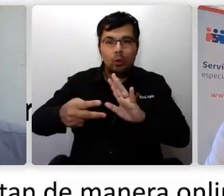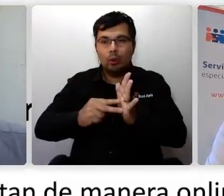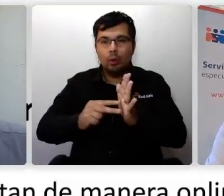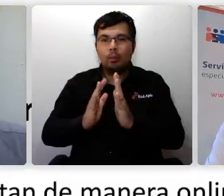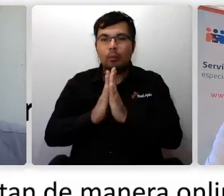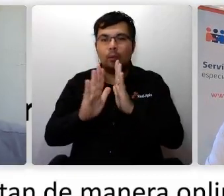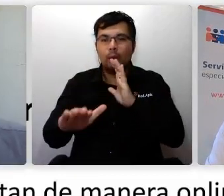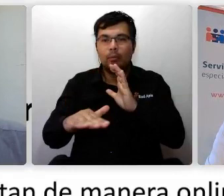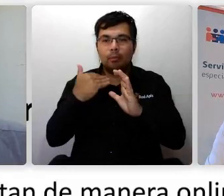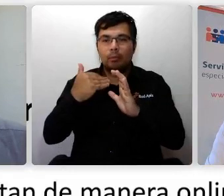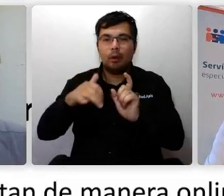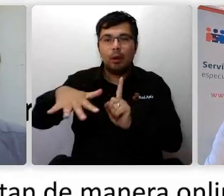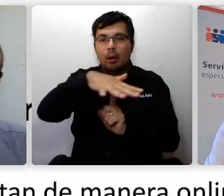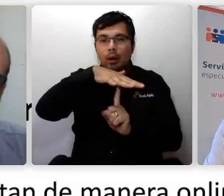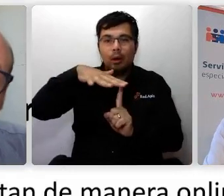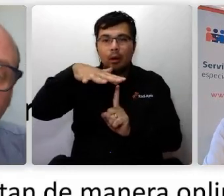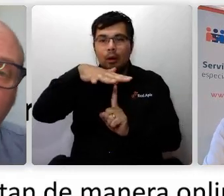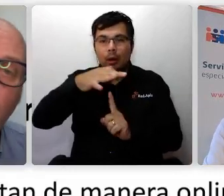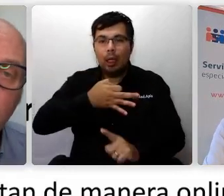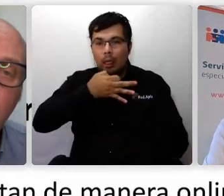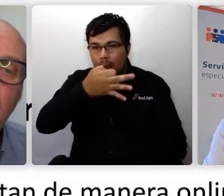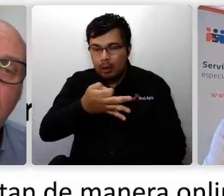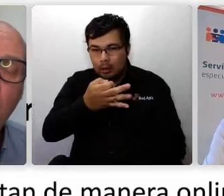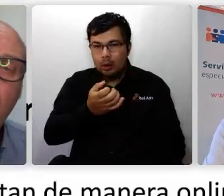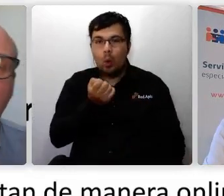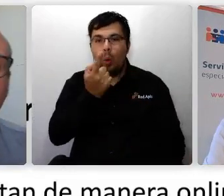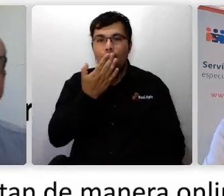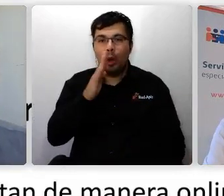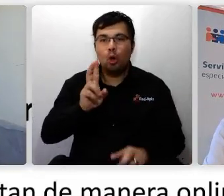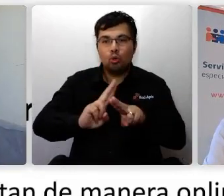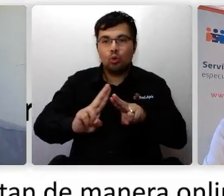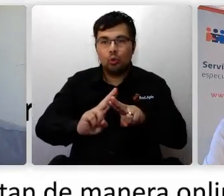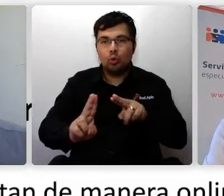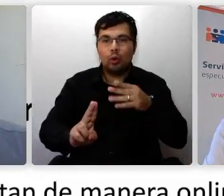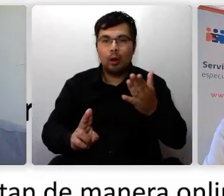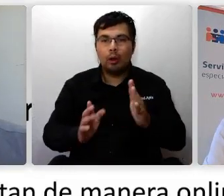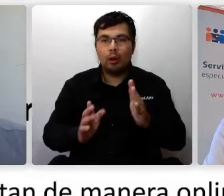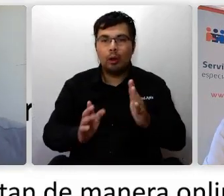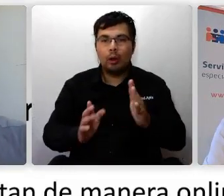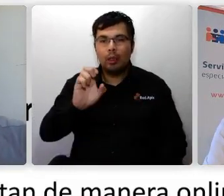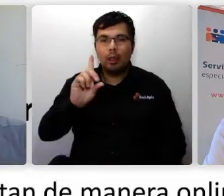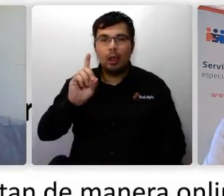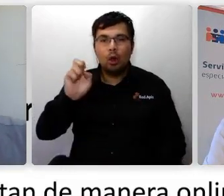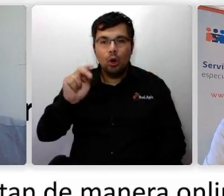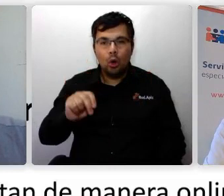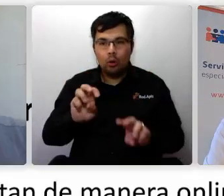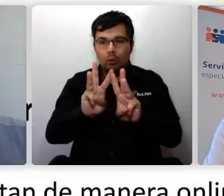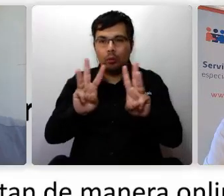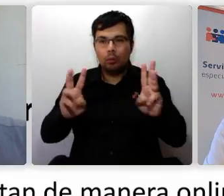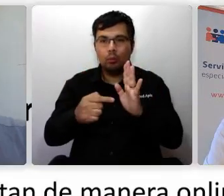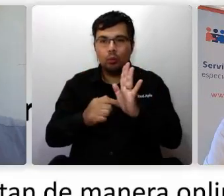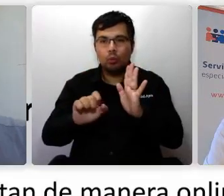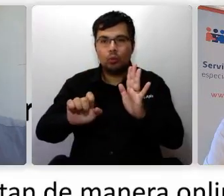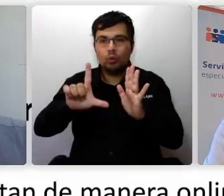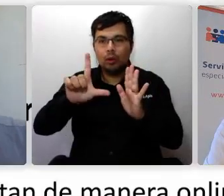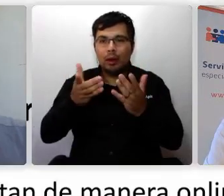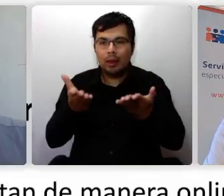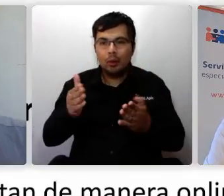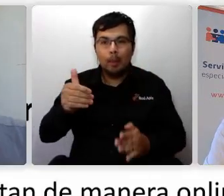mejor solución. Perfecto. Ahí el detalle de decon.cl con la clave única habla una solicitud. Porque eso de que prescribe en algún